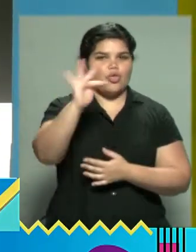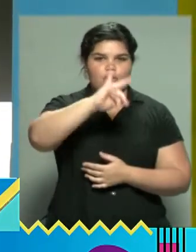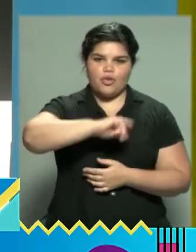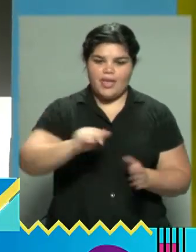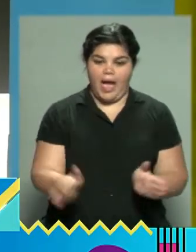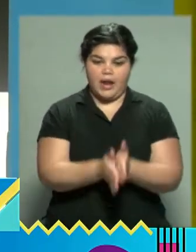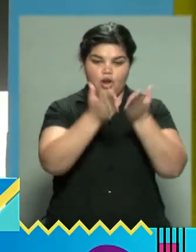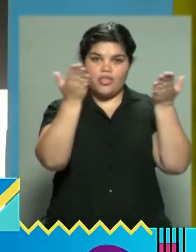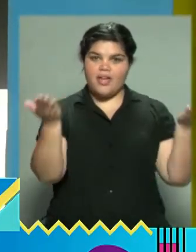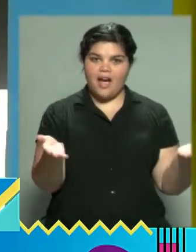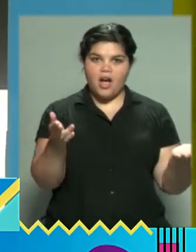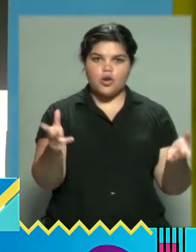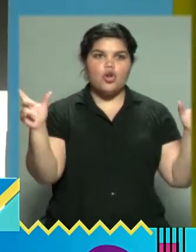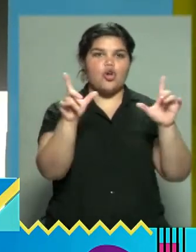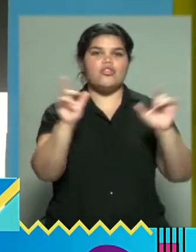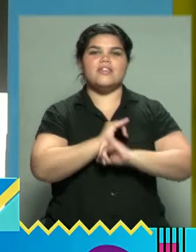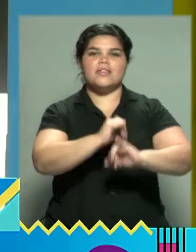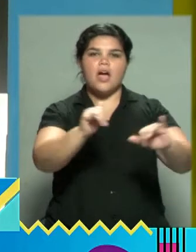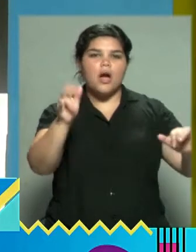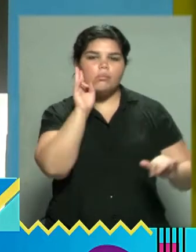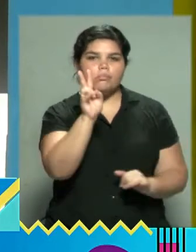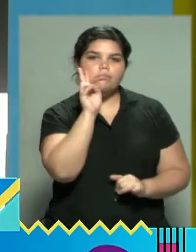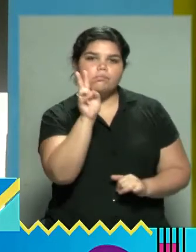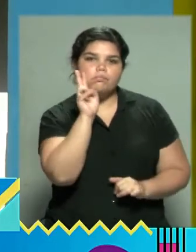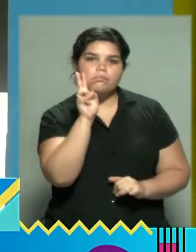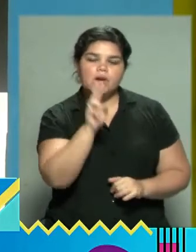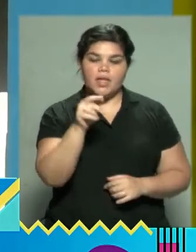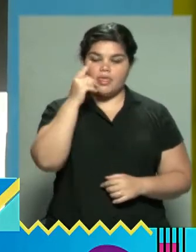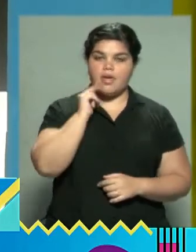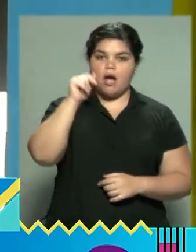diarios justamente, o en los noticieros. Bueno, hoy planteamos el